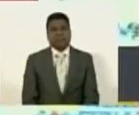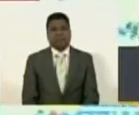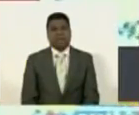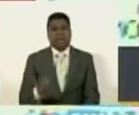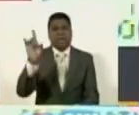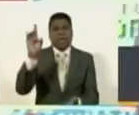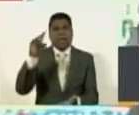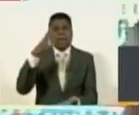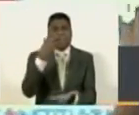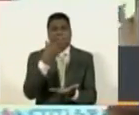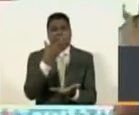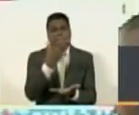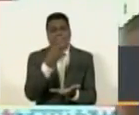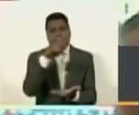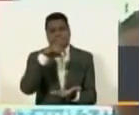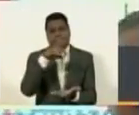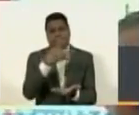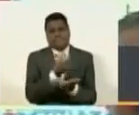Miranda,